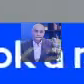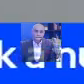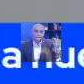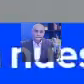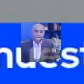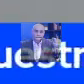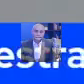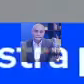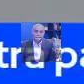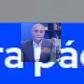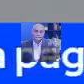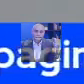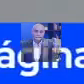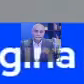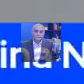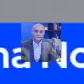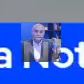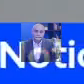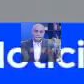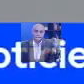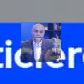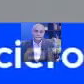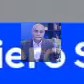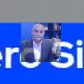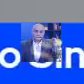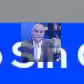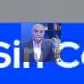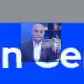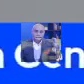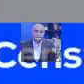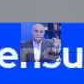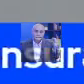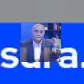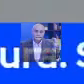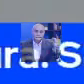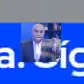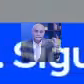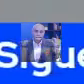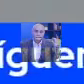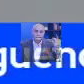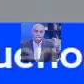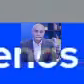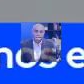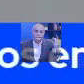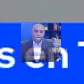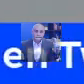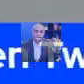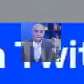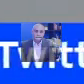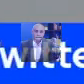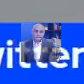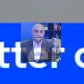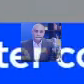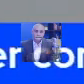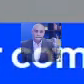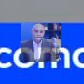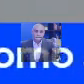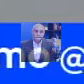sobre todo a los padres de los 43 normalistas, pero sin duda, pues este es un